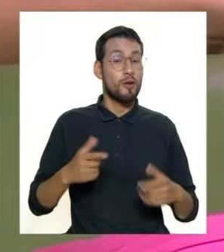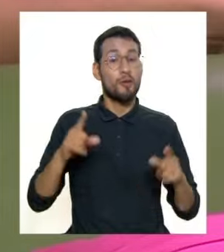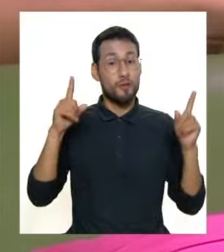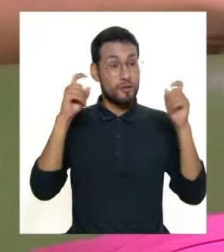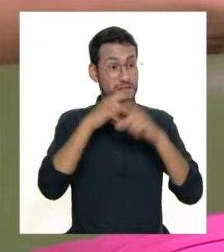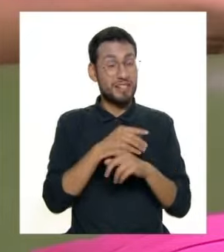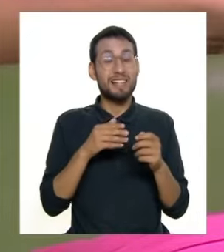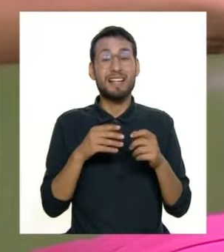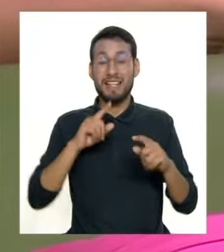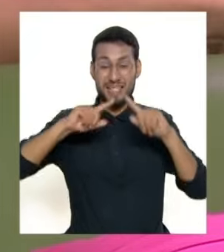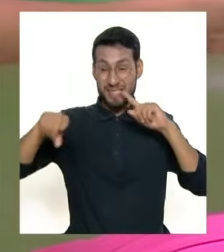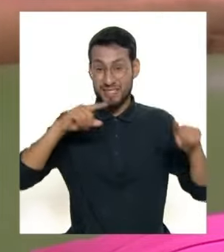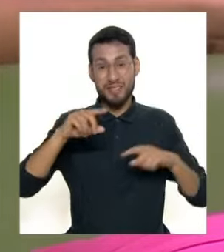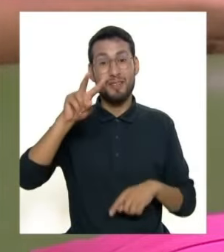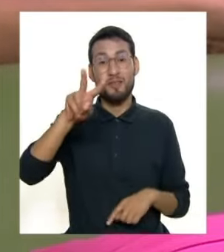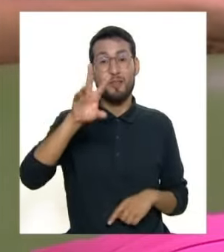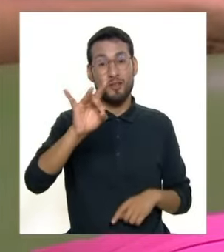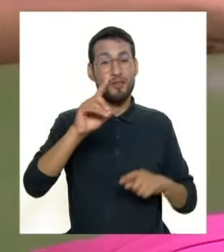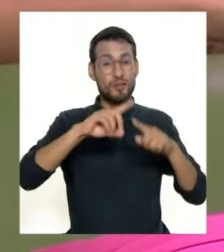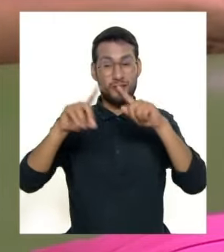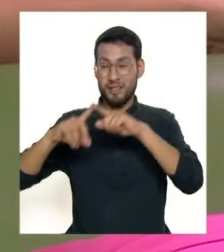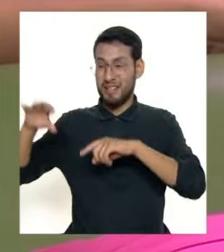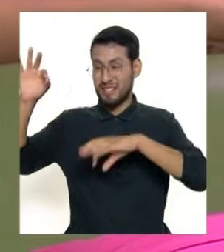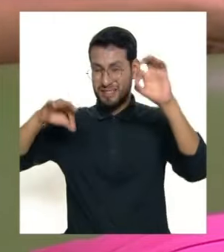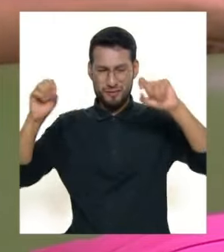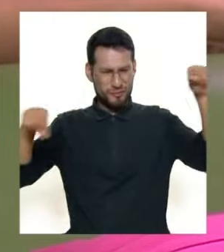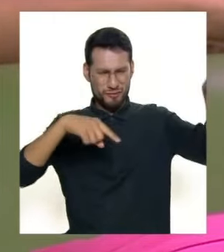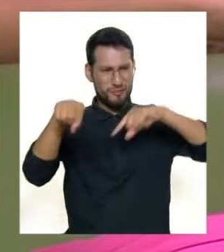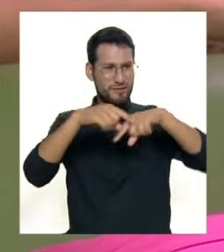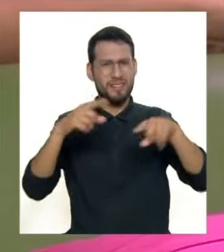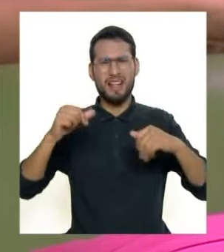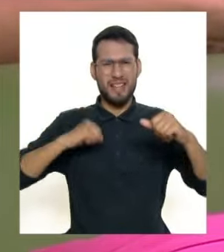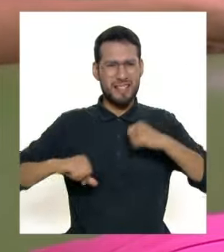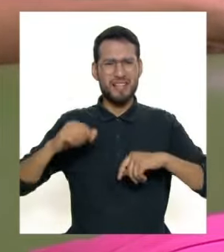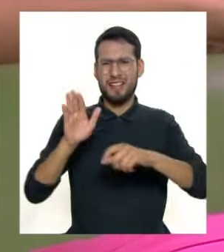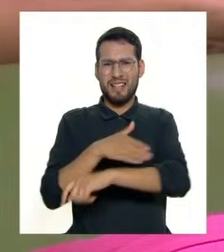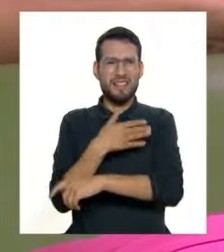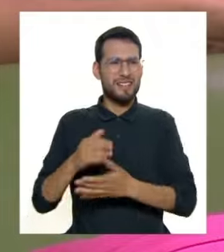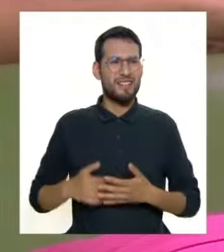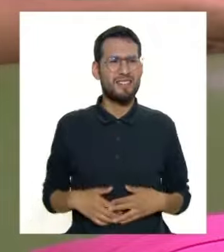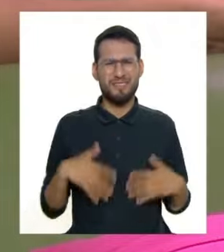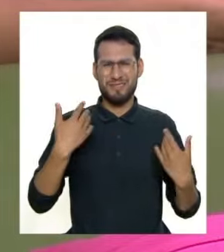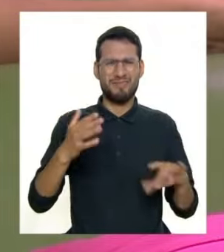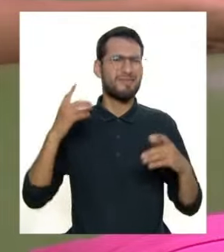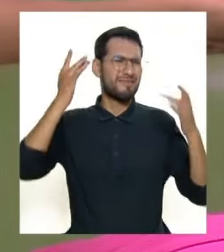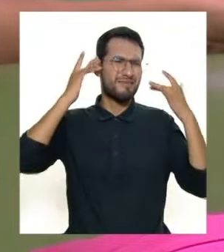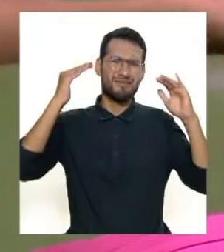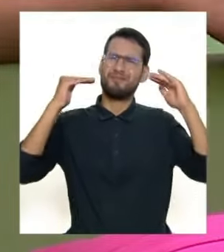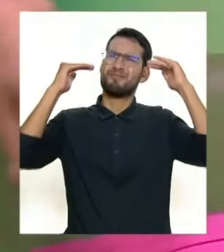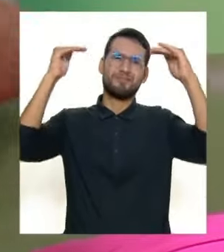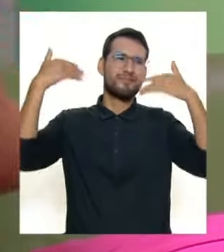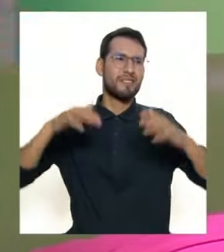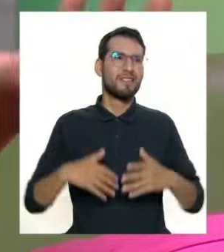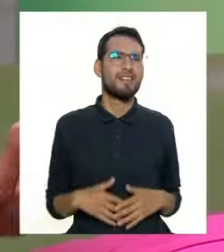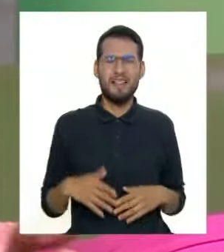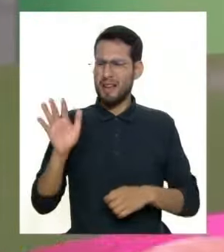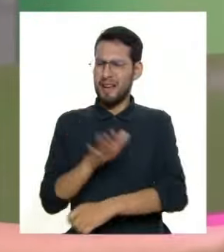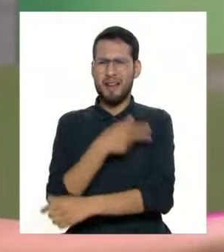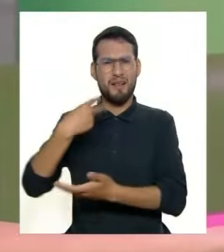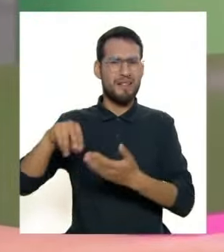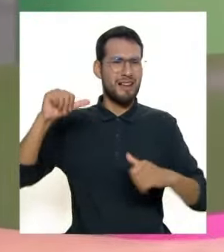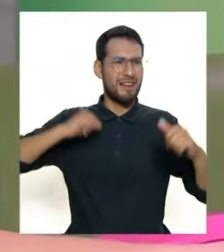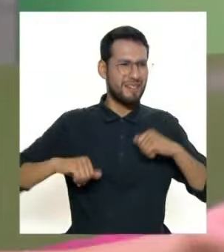complicado que dirigir a 28 artistas en escena y además actores de musical. O sea, que tienen los egos, pero acá, o sea, cantan, bailan